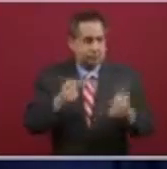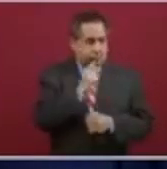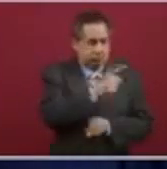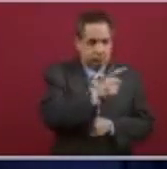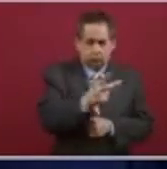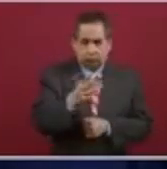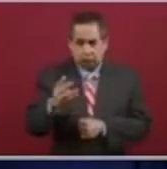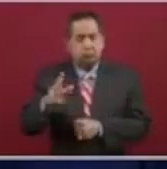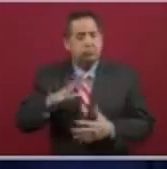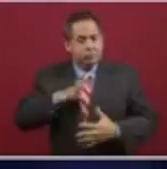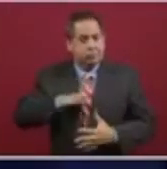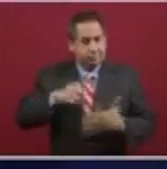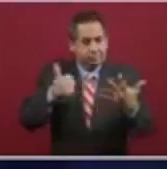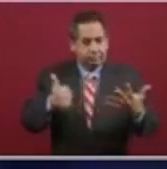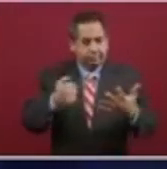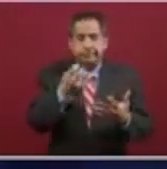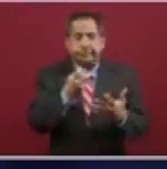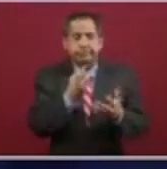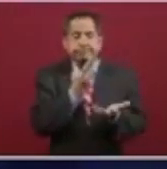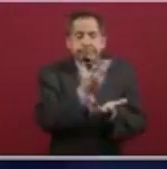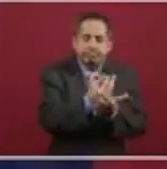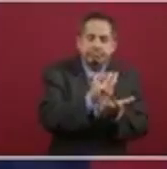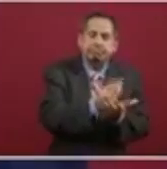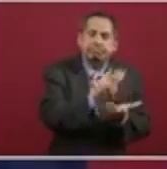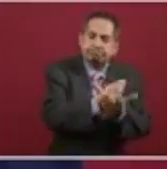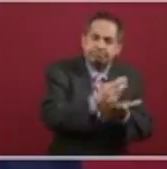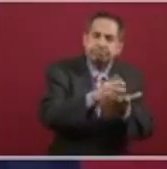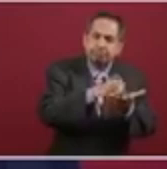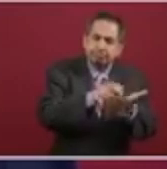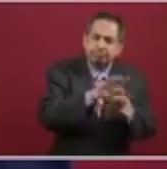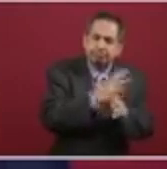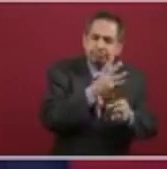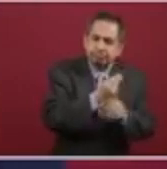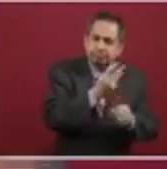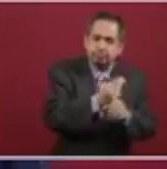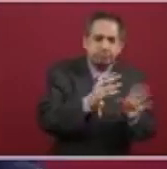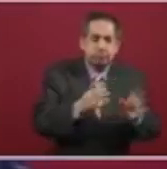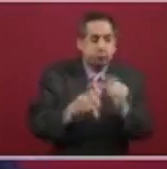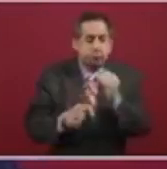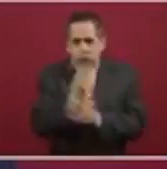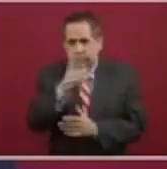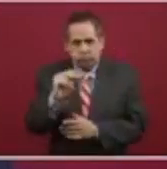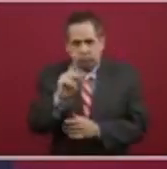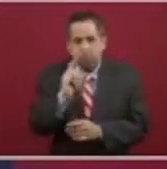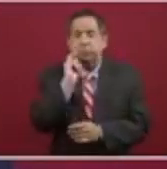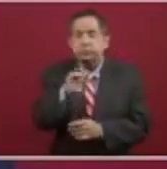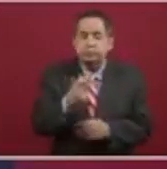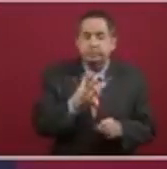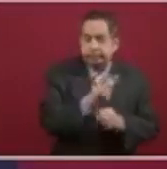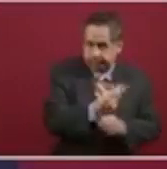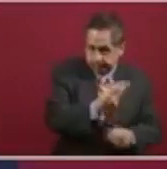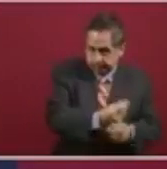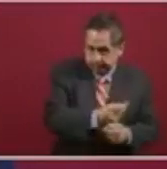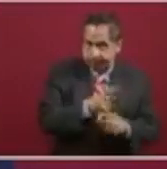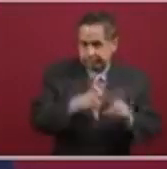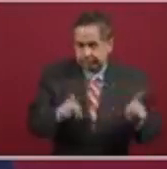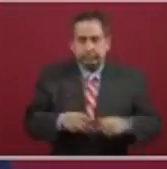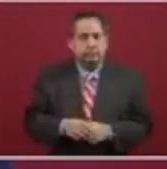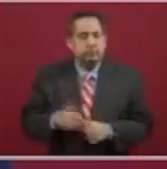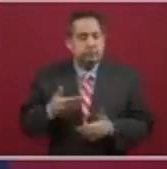que existen, ya lo estamos haciendo. Este año es una inversión